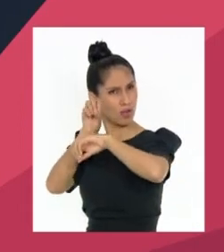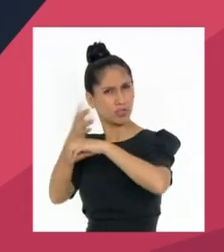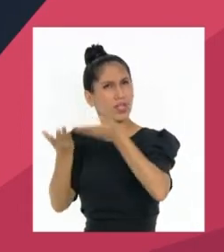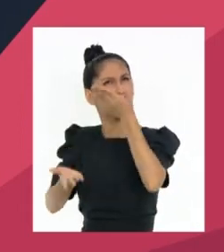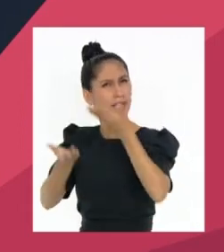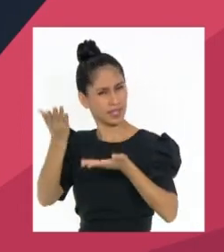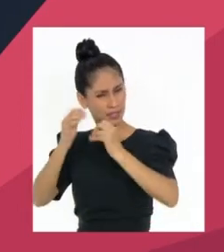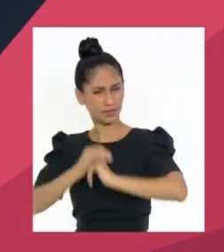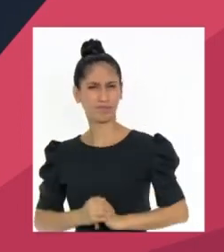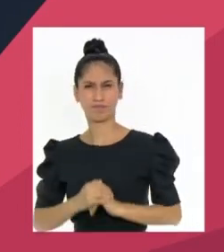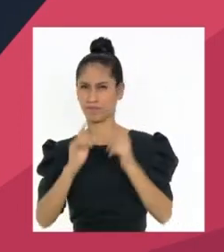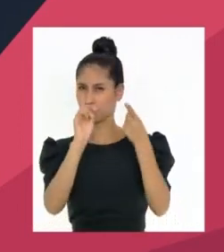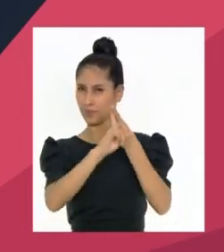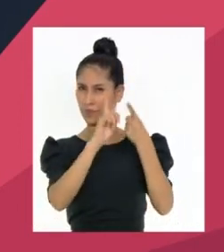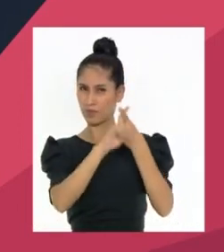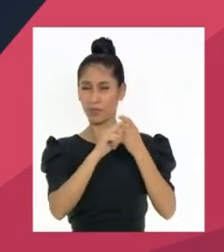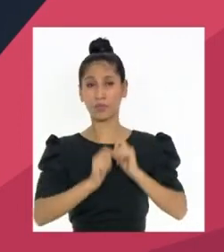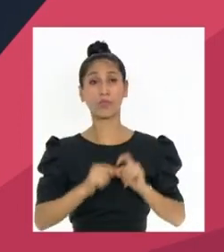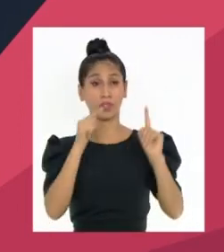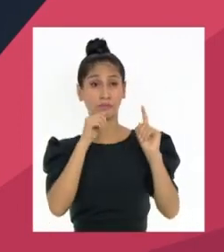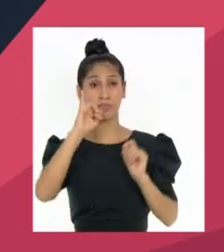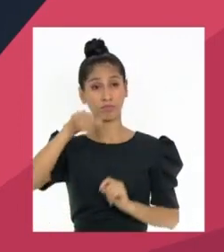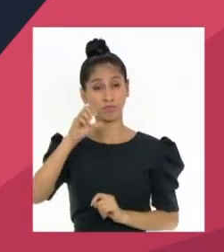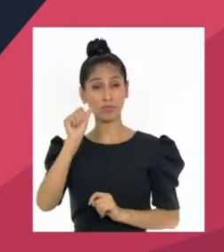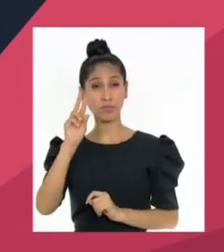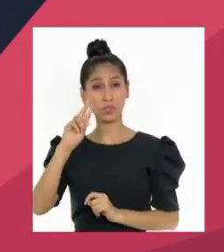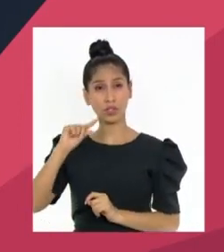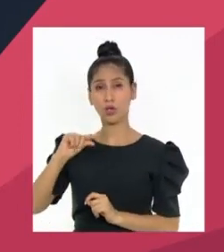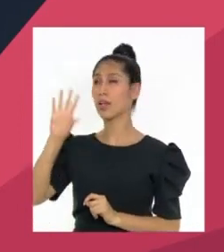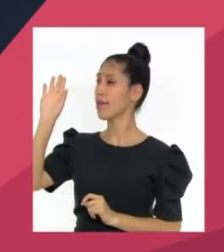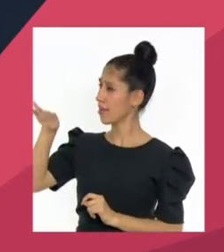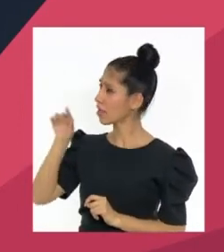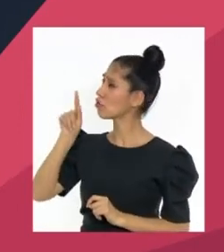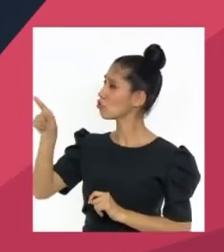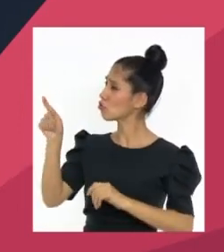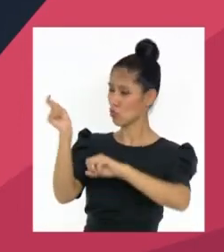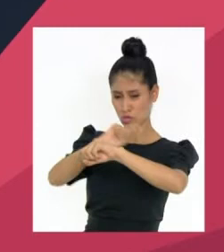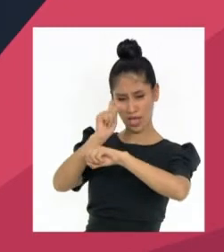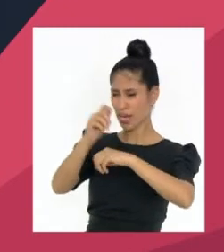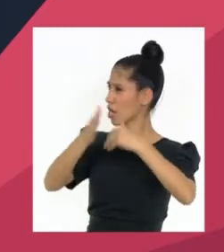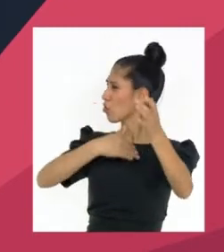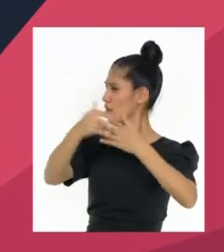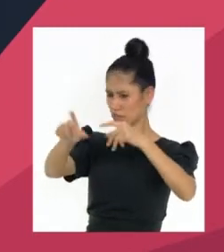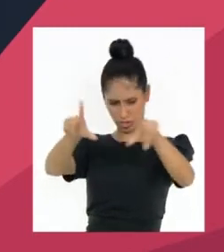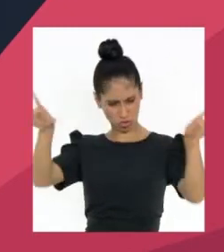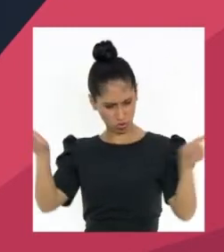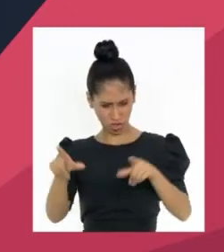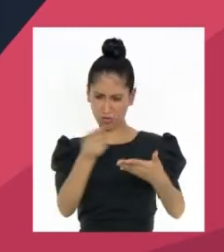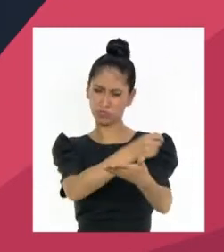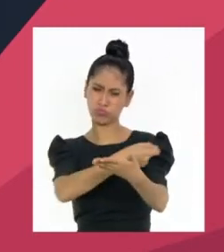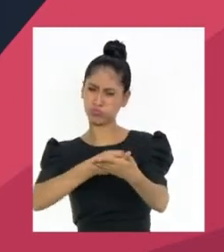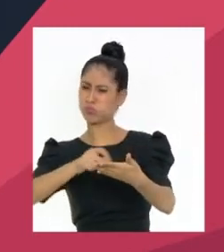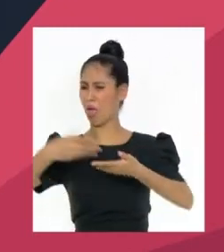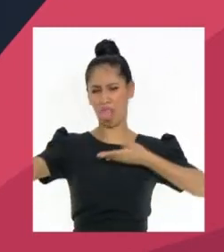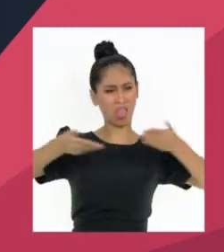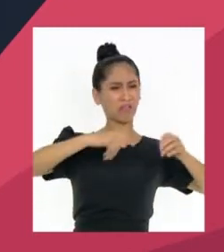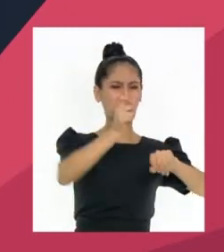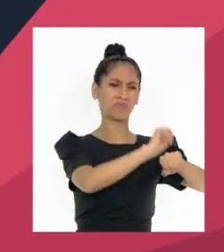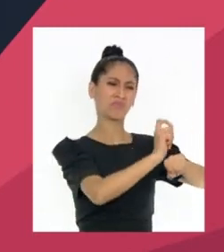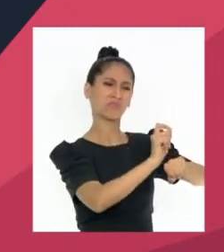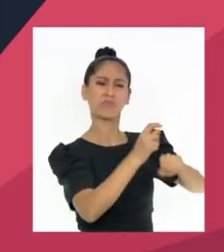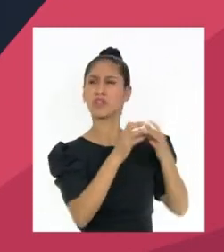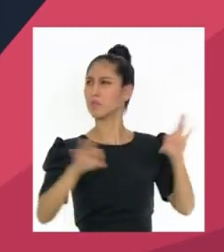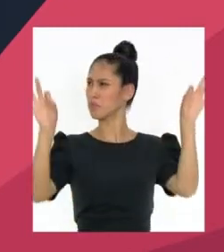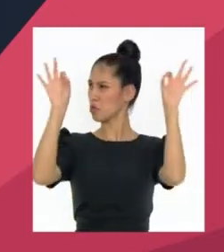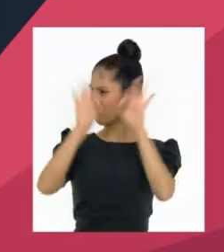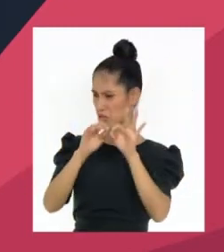Opción A. Jorge, te sugiero que hagas tus tareas en cualquier lugar de la casa. Lo importante es que esté